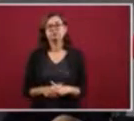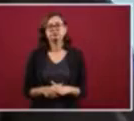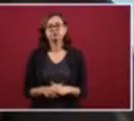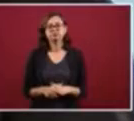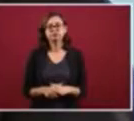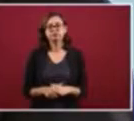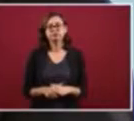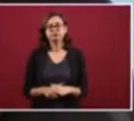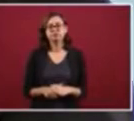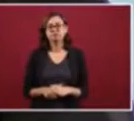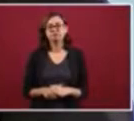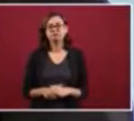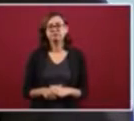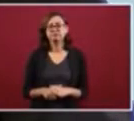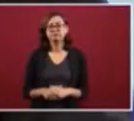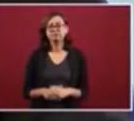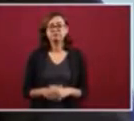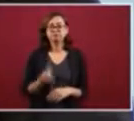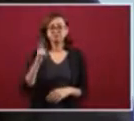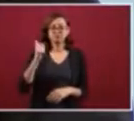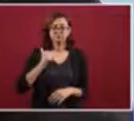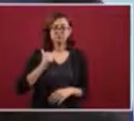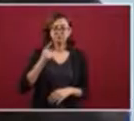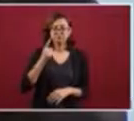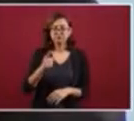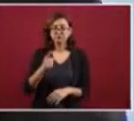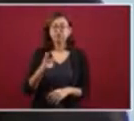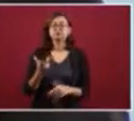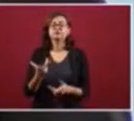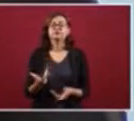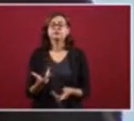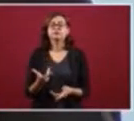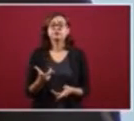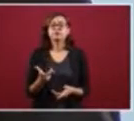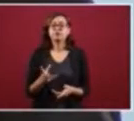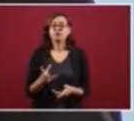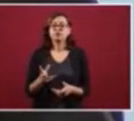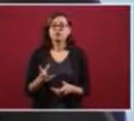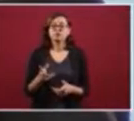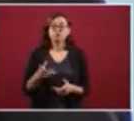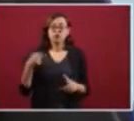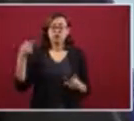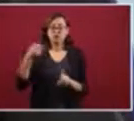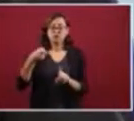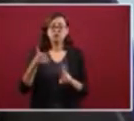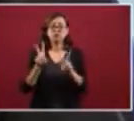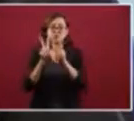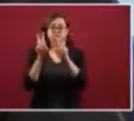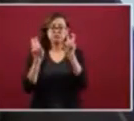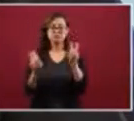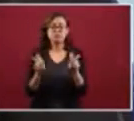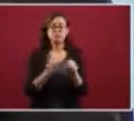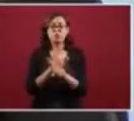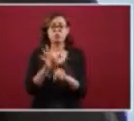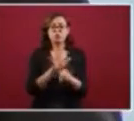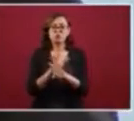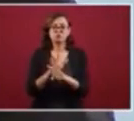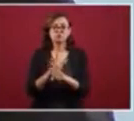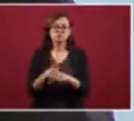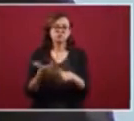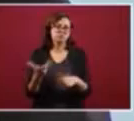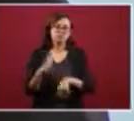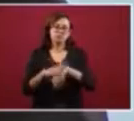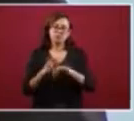La reunión que se llevó a cabo en Montreal, ahí se trató de los elementos que son los fundamentales, que son